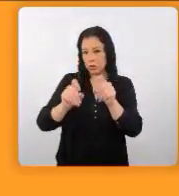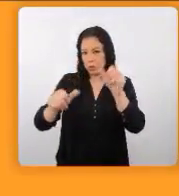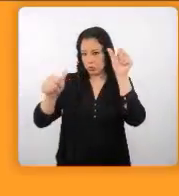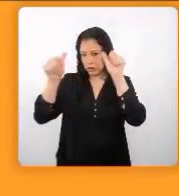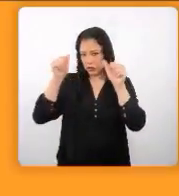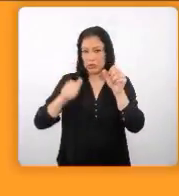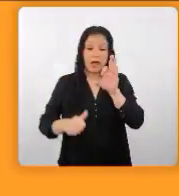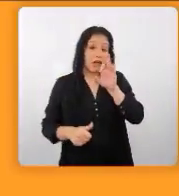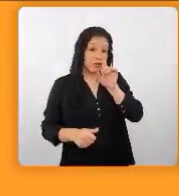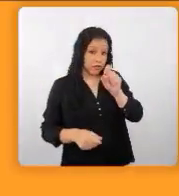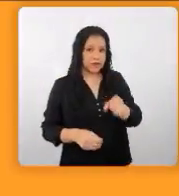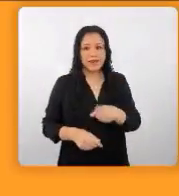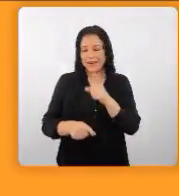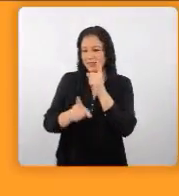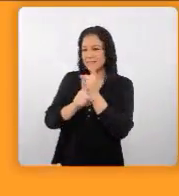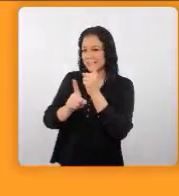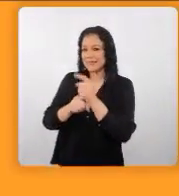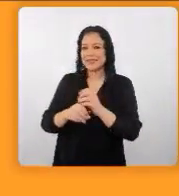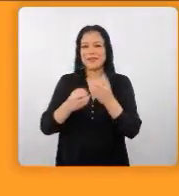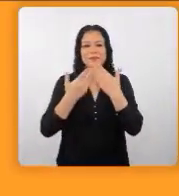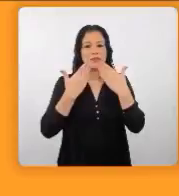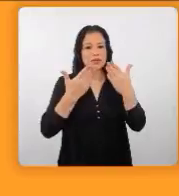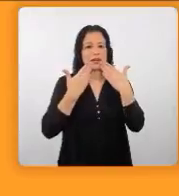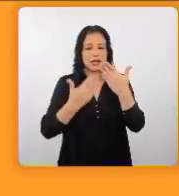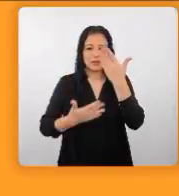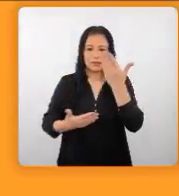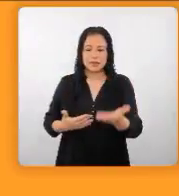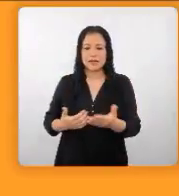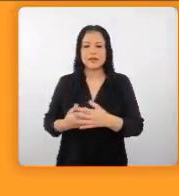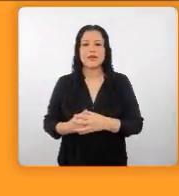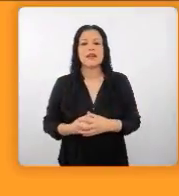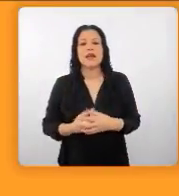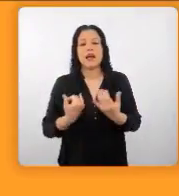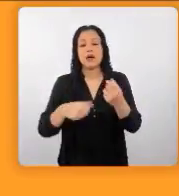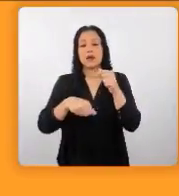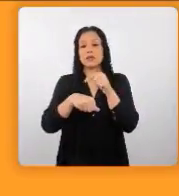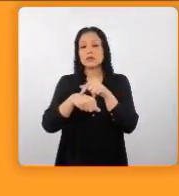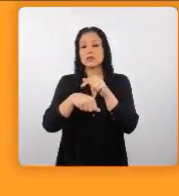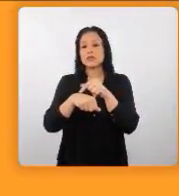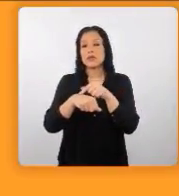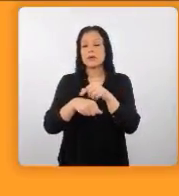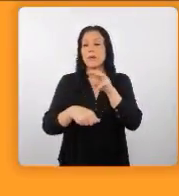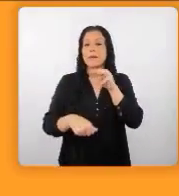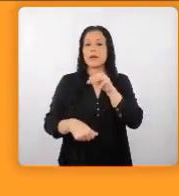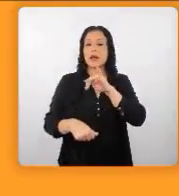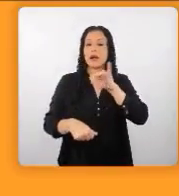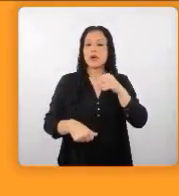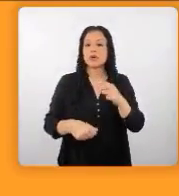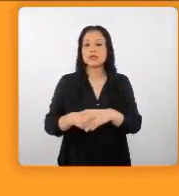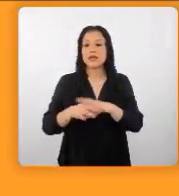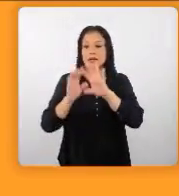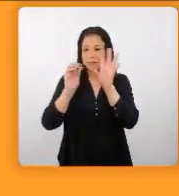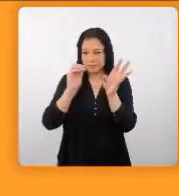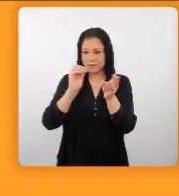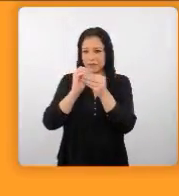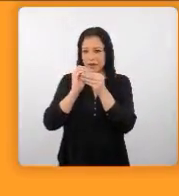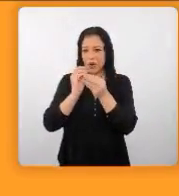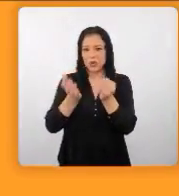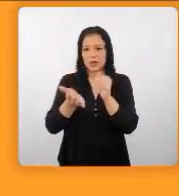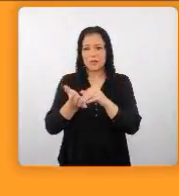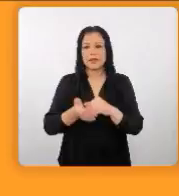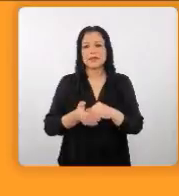Fiorella. Sí, ¿tenemos tiempo? Gracias María Isabel, sí, tenemos tiempo. María José, te invito por favor a unirte con nosotros otra